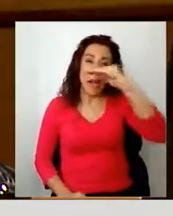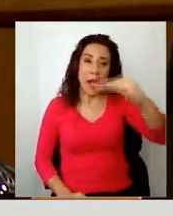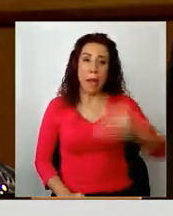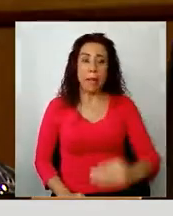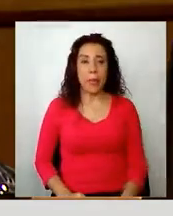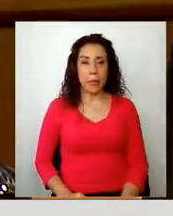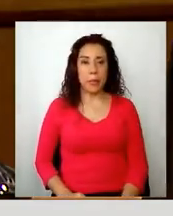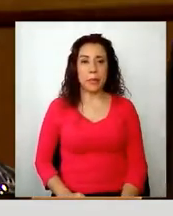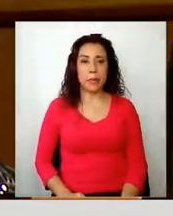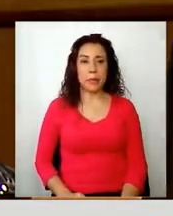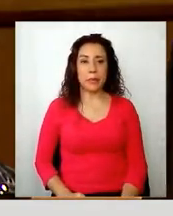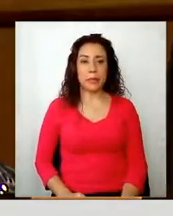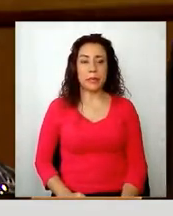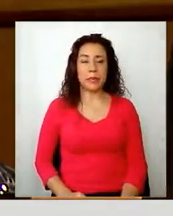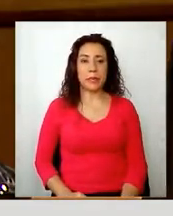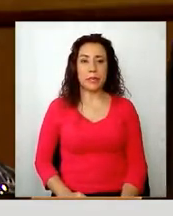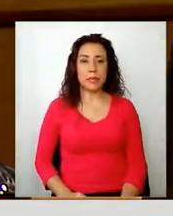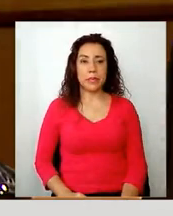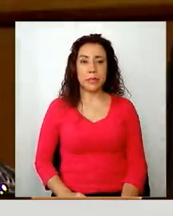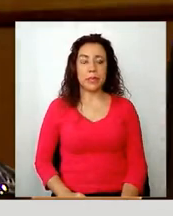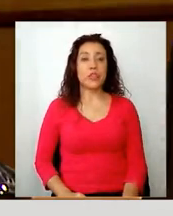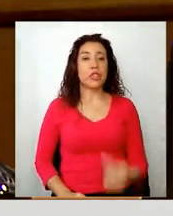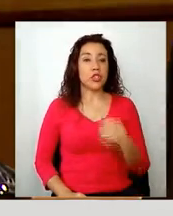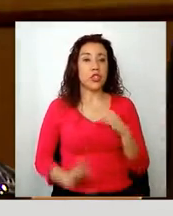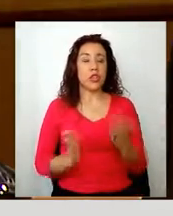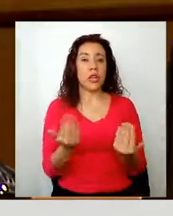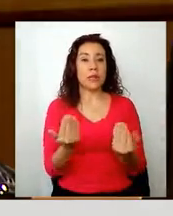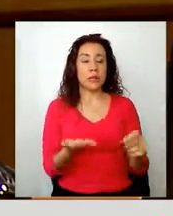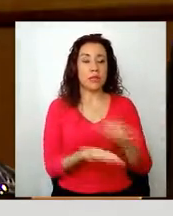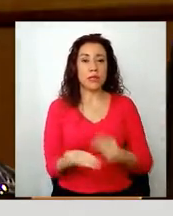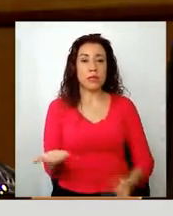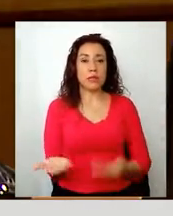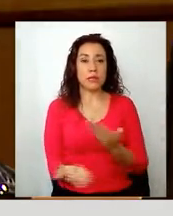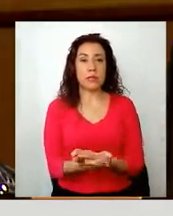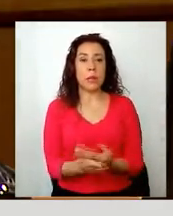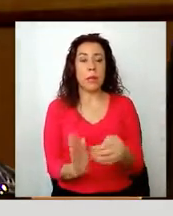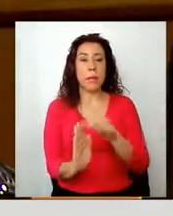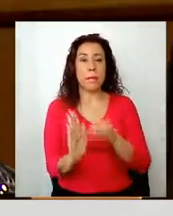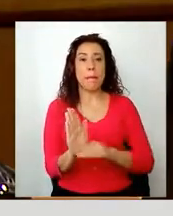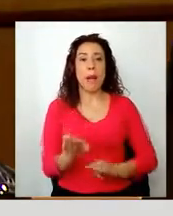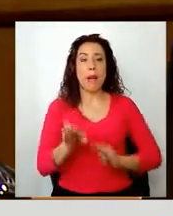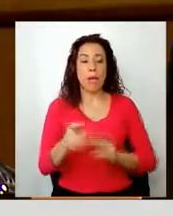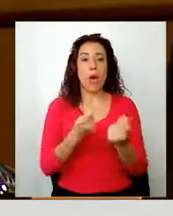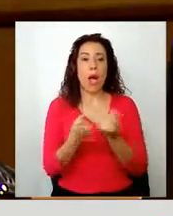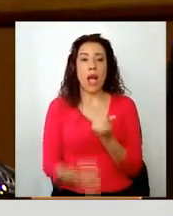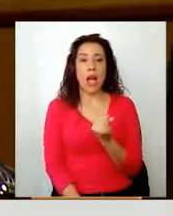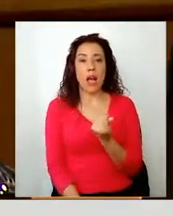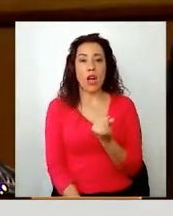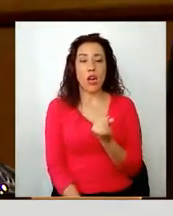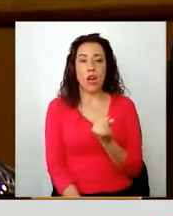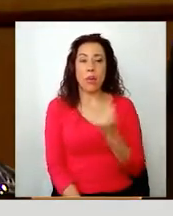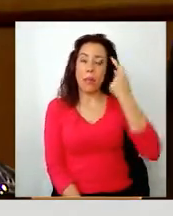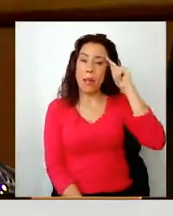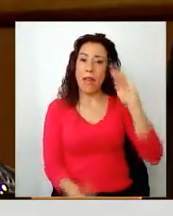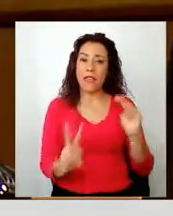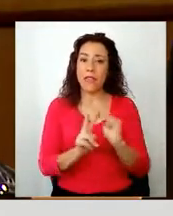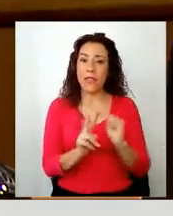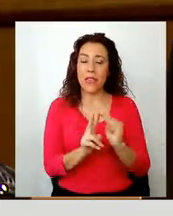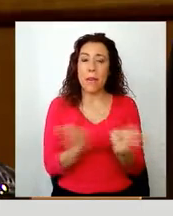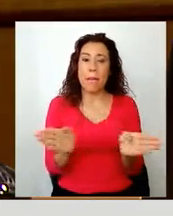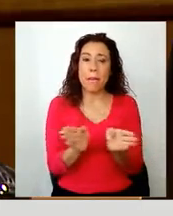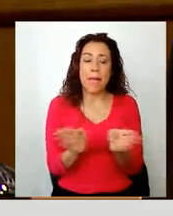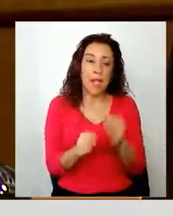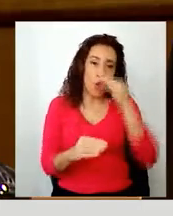de esta iniciativa Espero que se nos presente un programa de apoyo económico para las viviendas de los pequeños agricultores